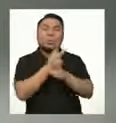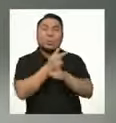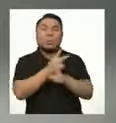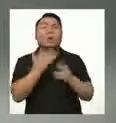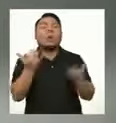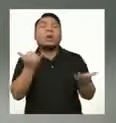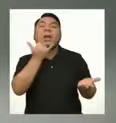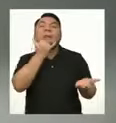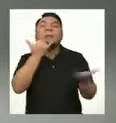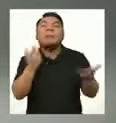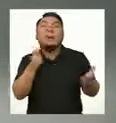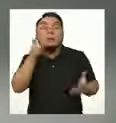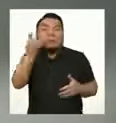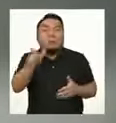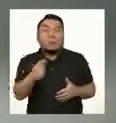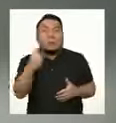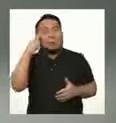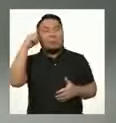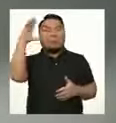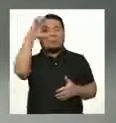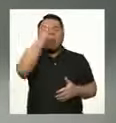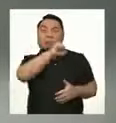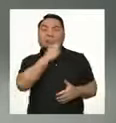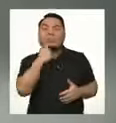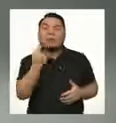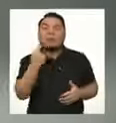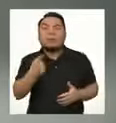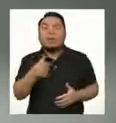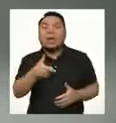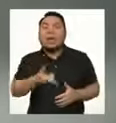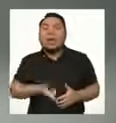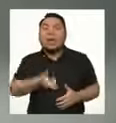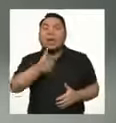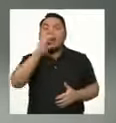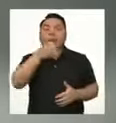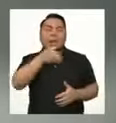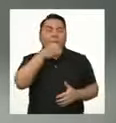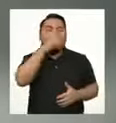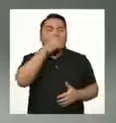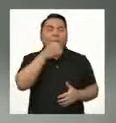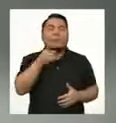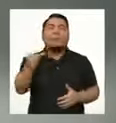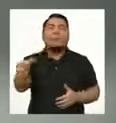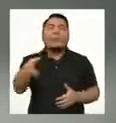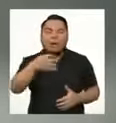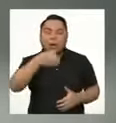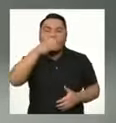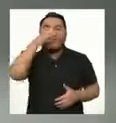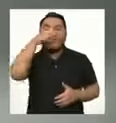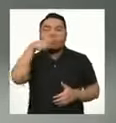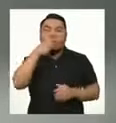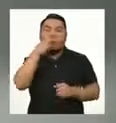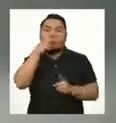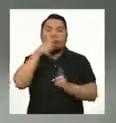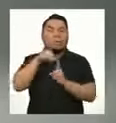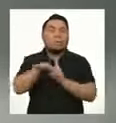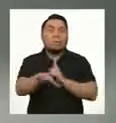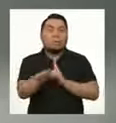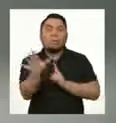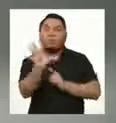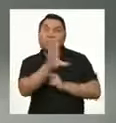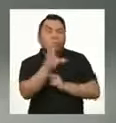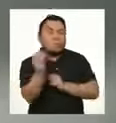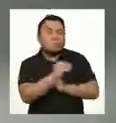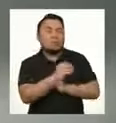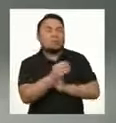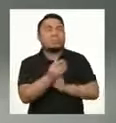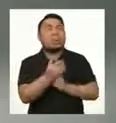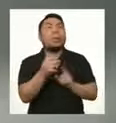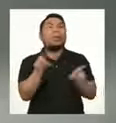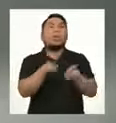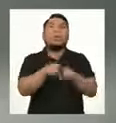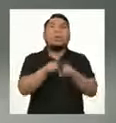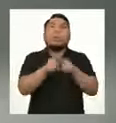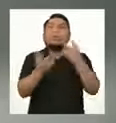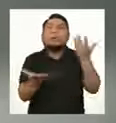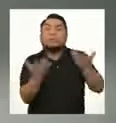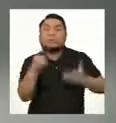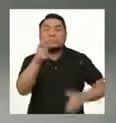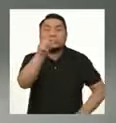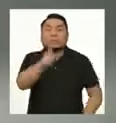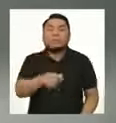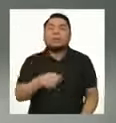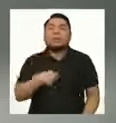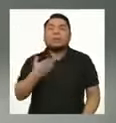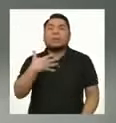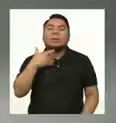pasa si alguien, sin darse cuenta, toma agua de tu botella? La va a contaminar toda. ¿O qué pasa si alguien